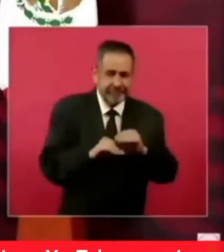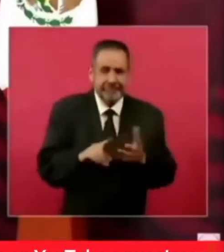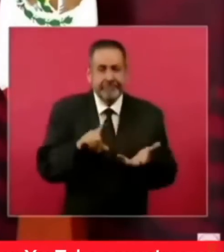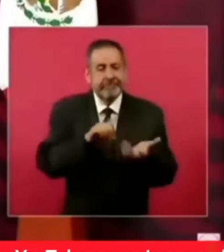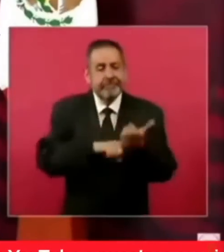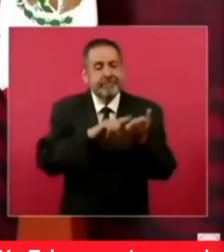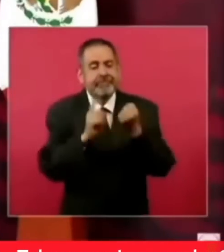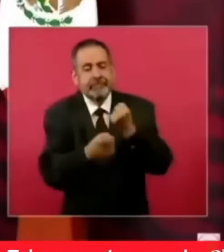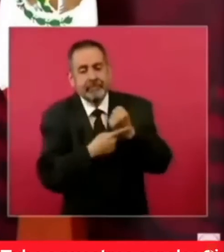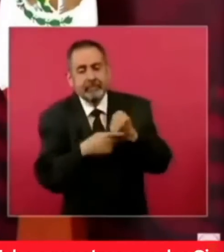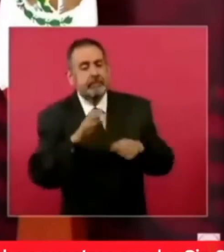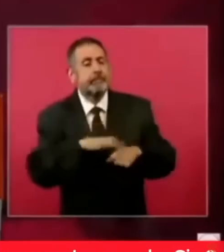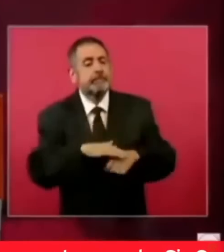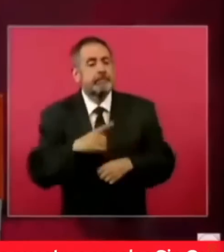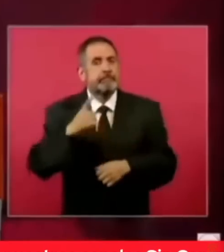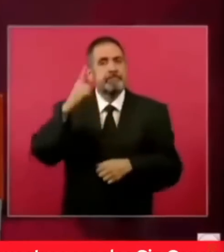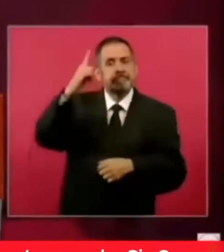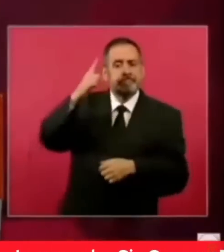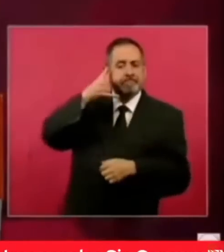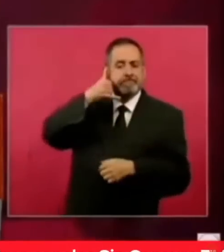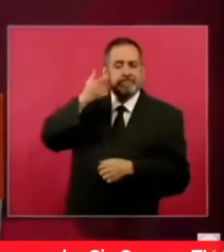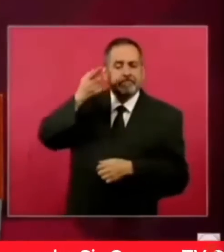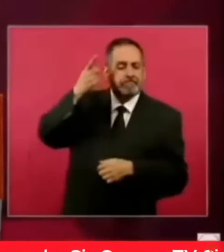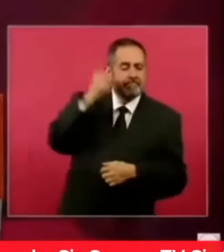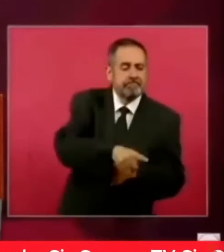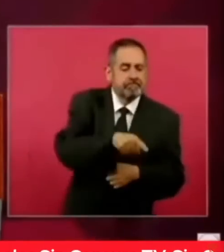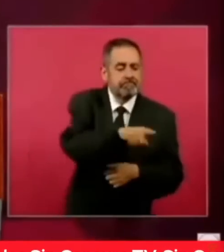tiene consigna.